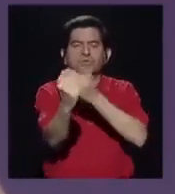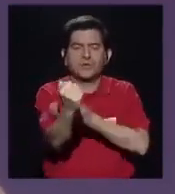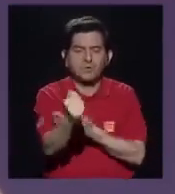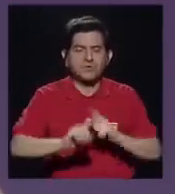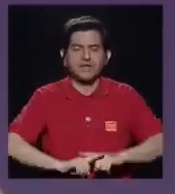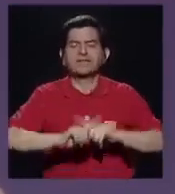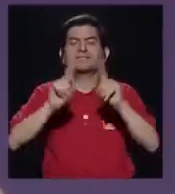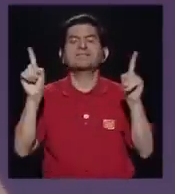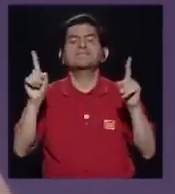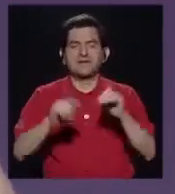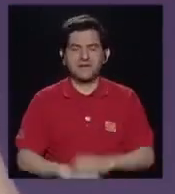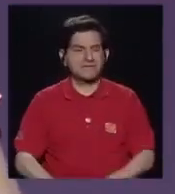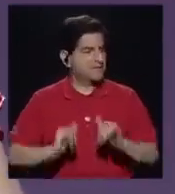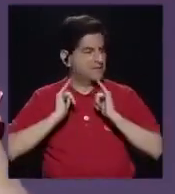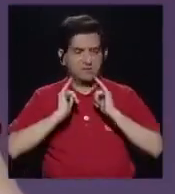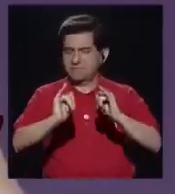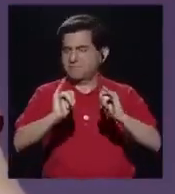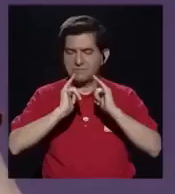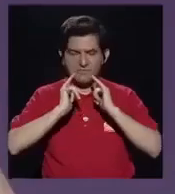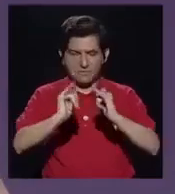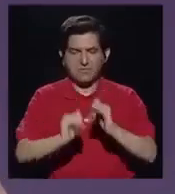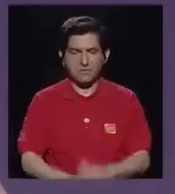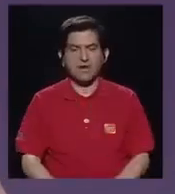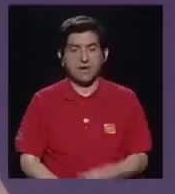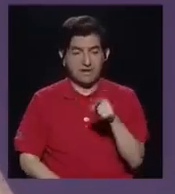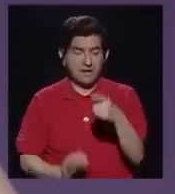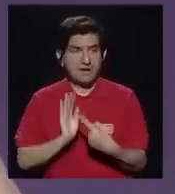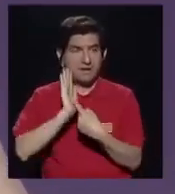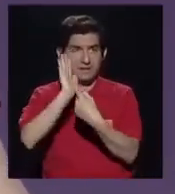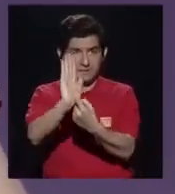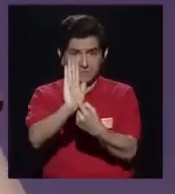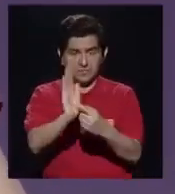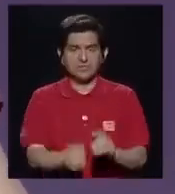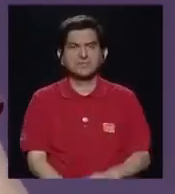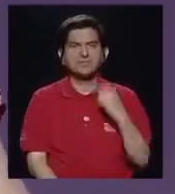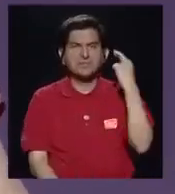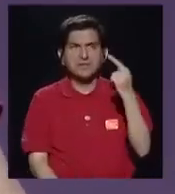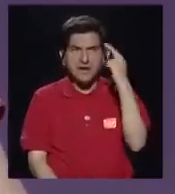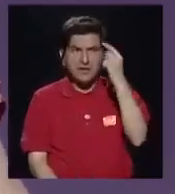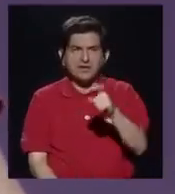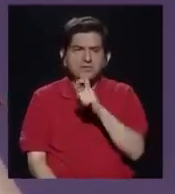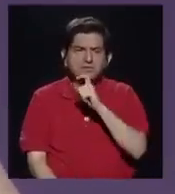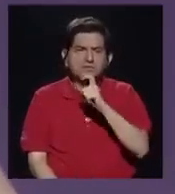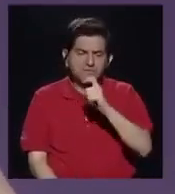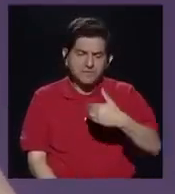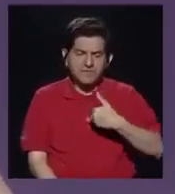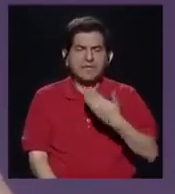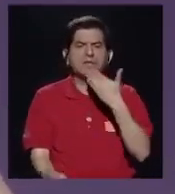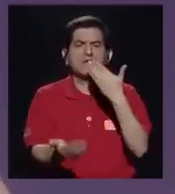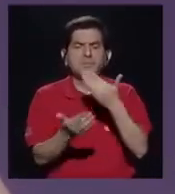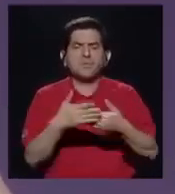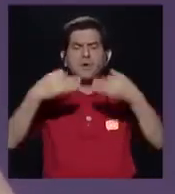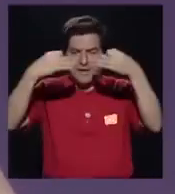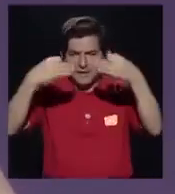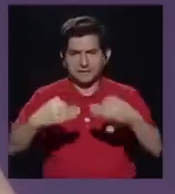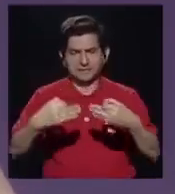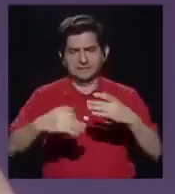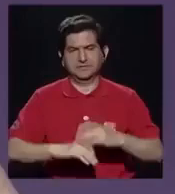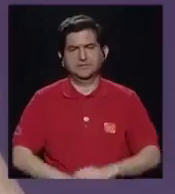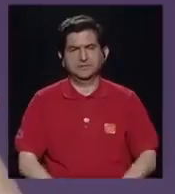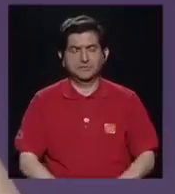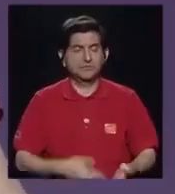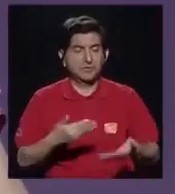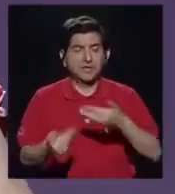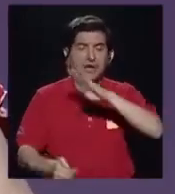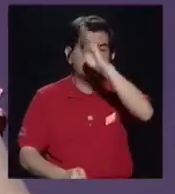diferenciales asimétrica que se expresa ahí entonces por eso es tan difícil obtener una buena sentencia y